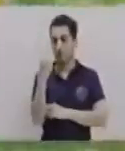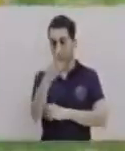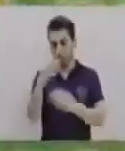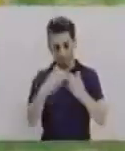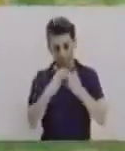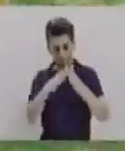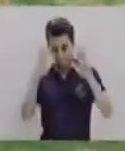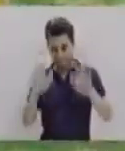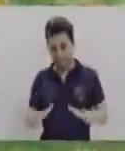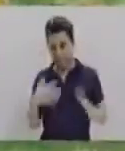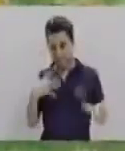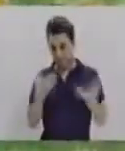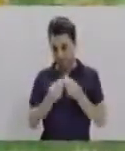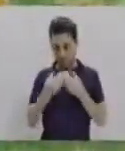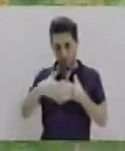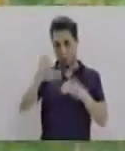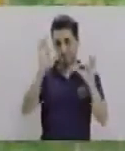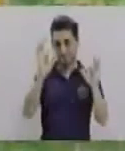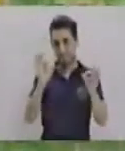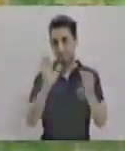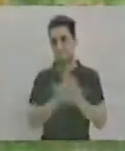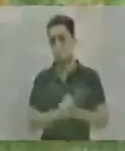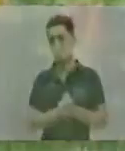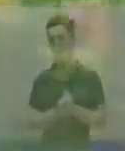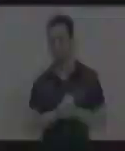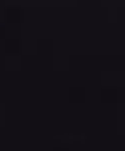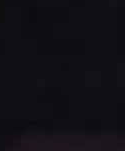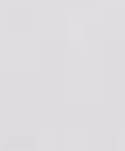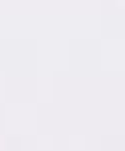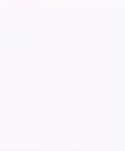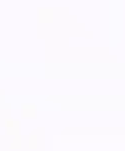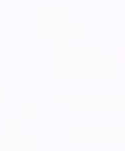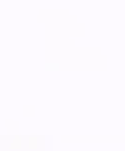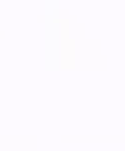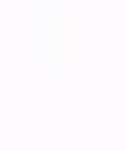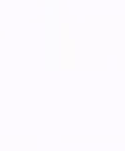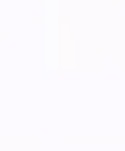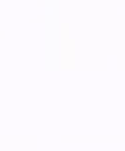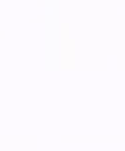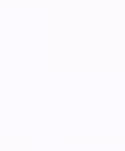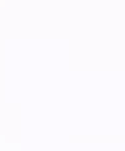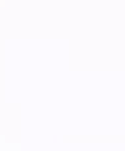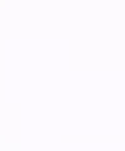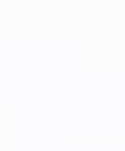importante. Quédate en casa. Juntos saldremos adelante.